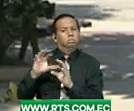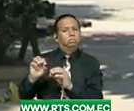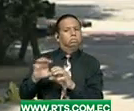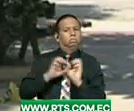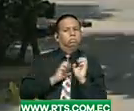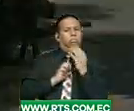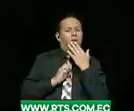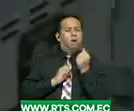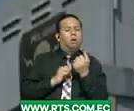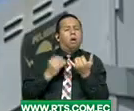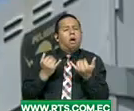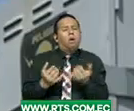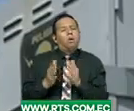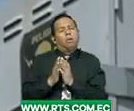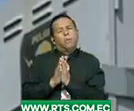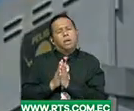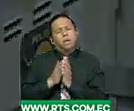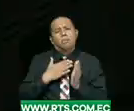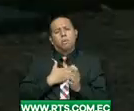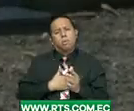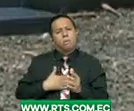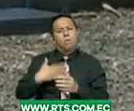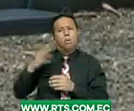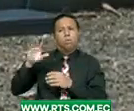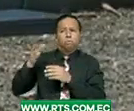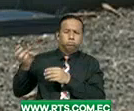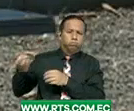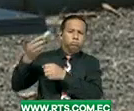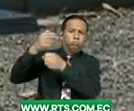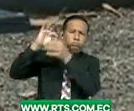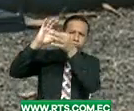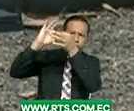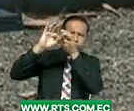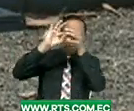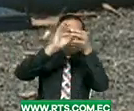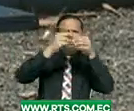instalación de cámaras de seguridad. Informó Jorge Salazar.